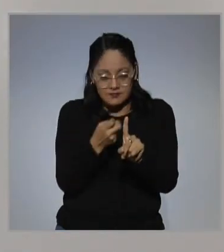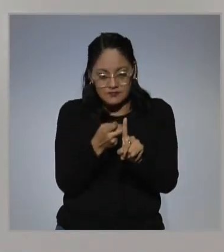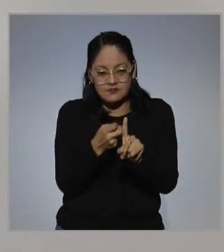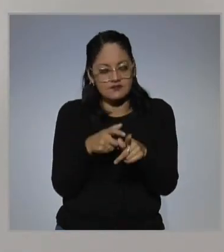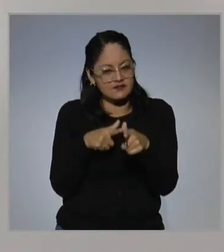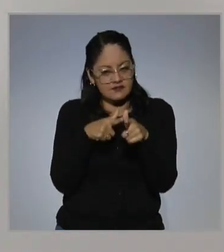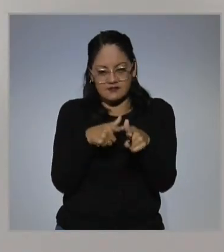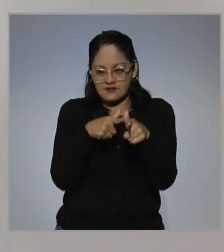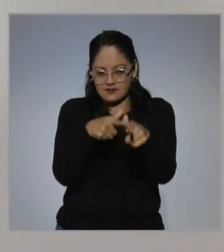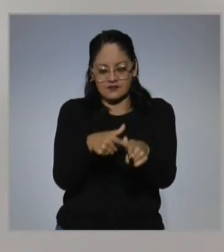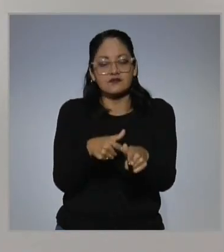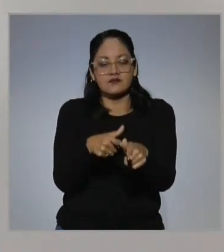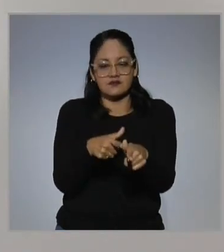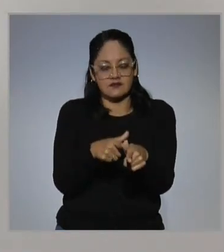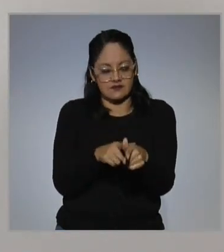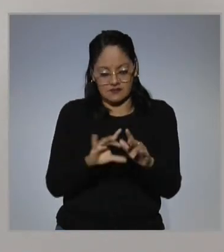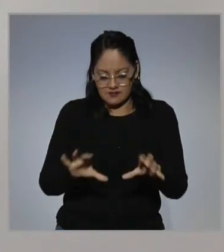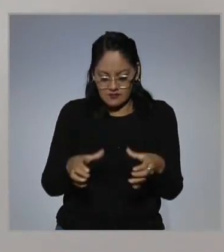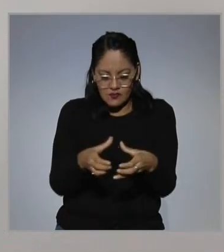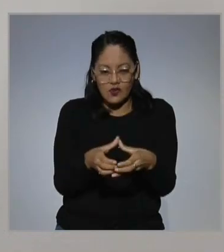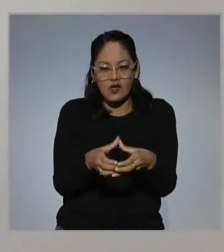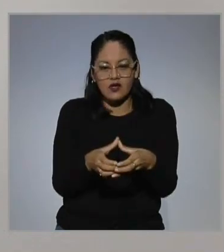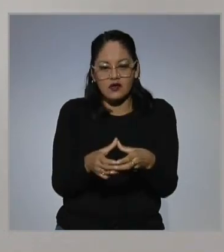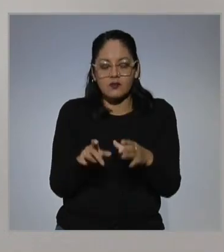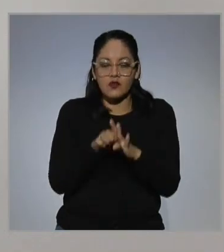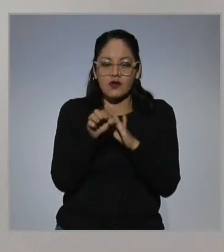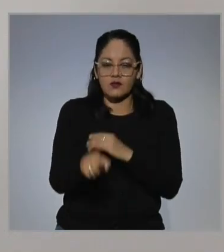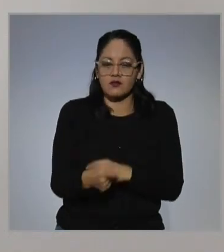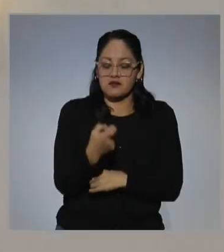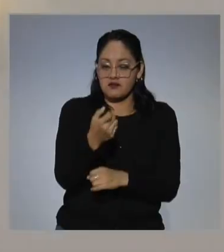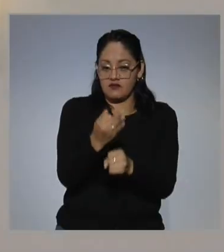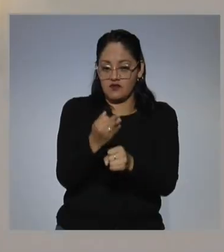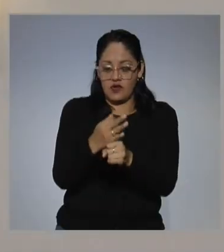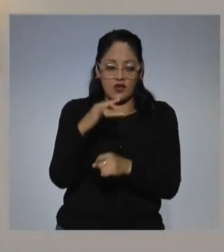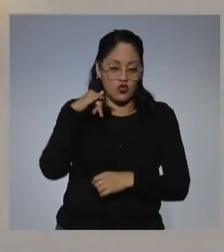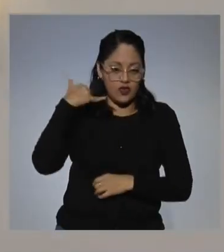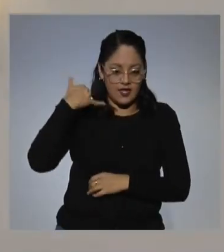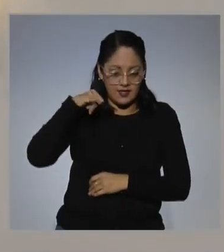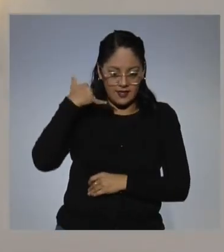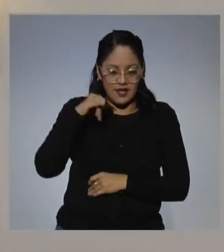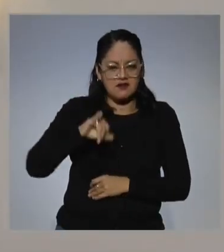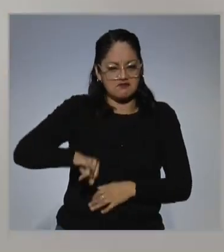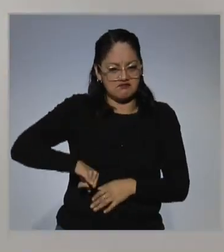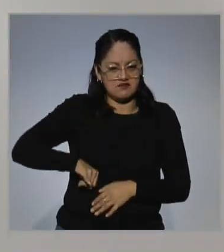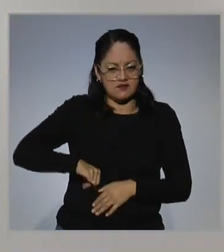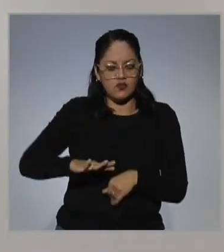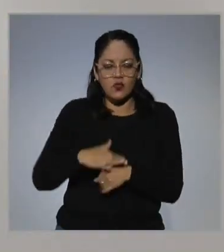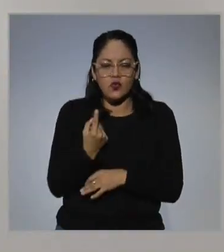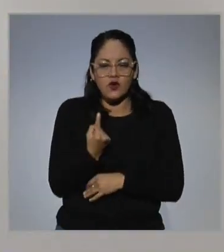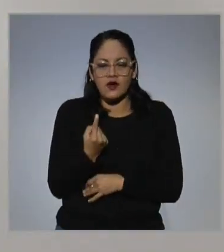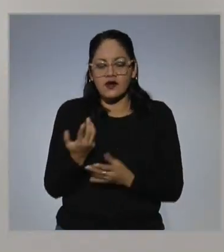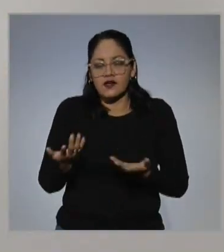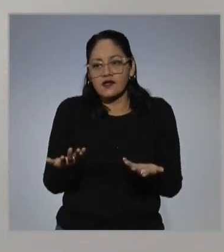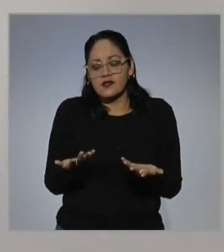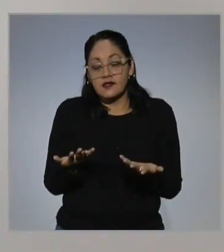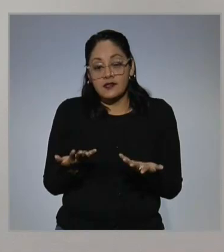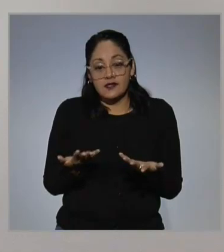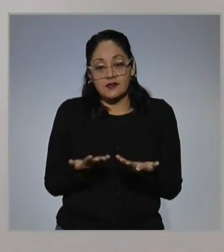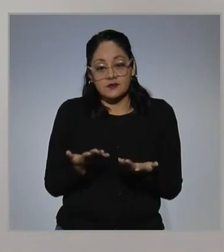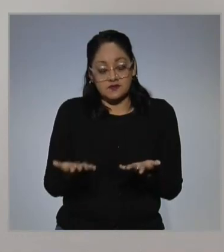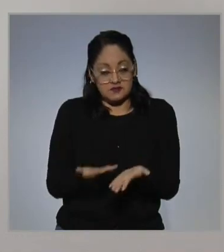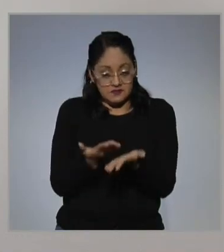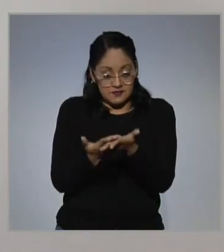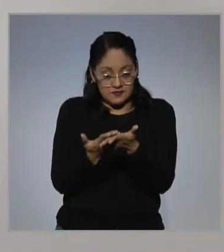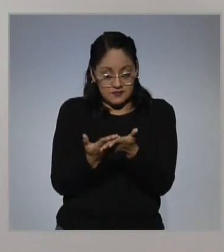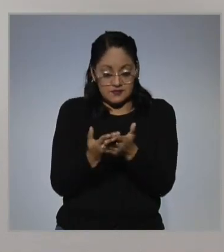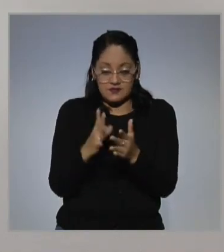siguen formando parte de nuestro colectivo, ¿no? En el caso particular de Yucatán es bien interesante porque se pone